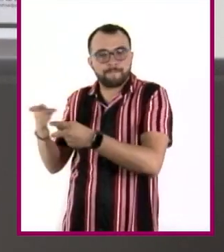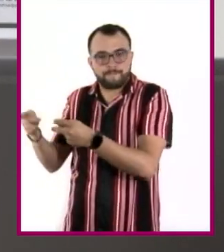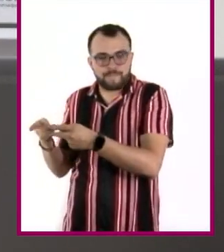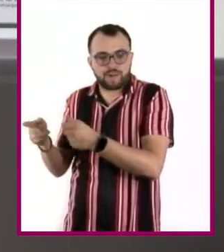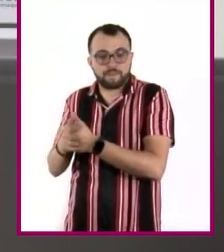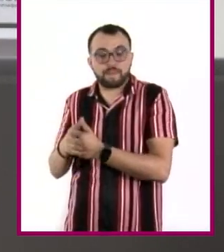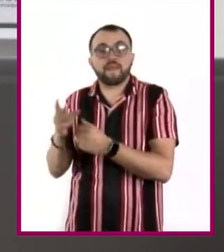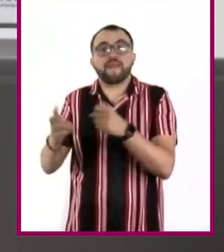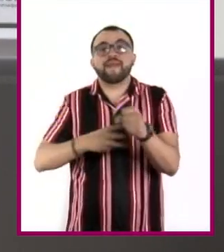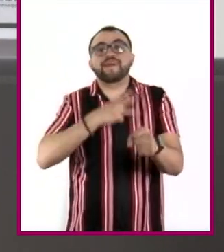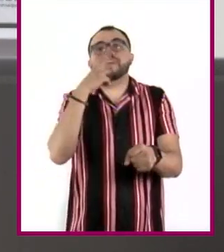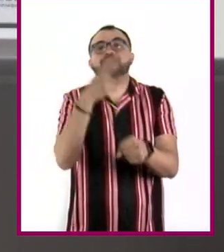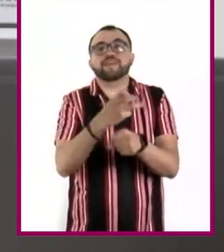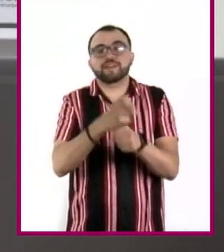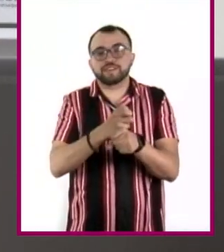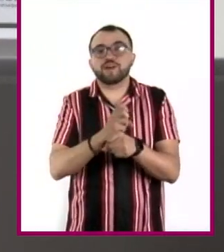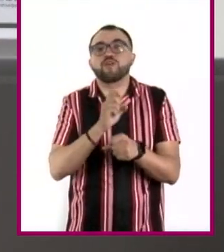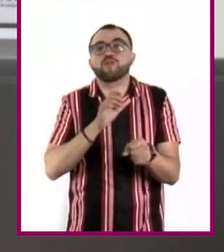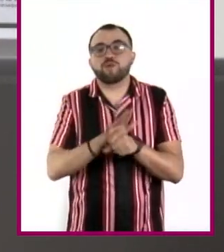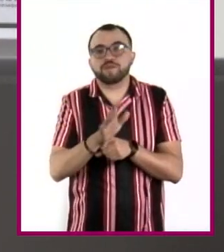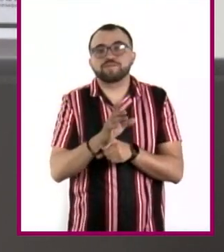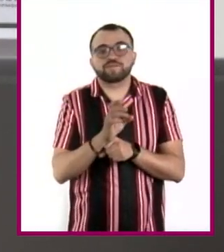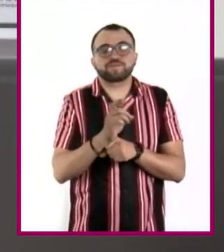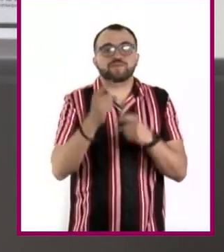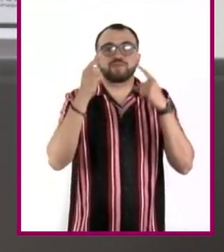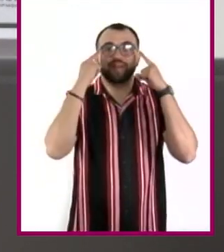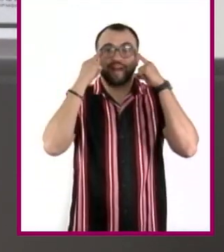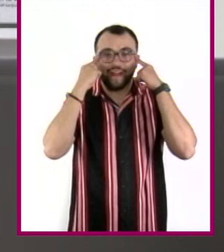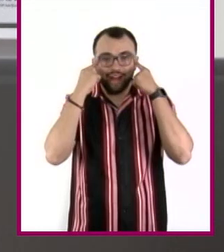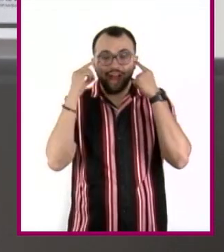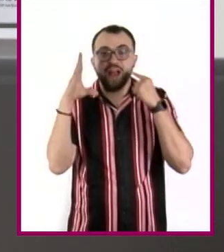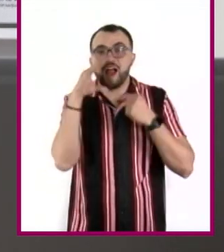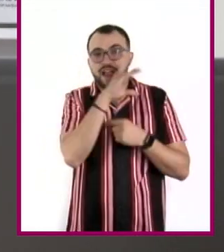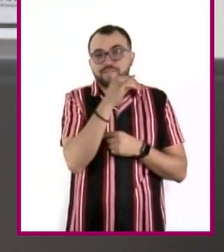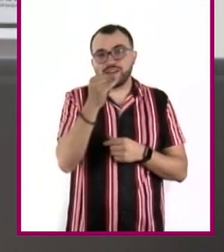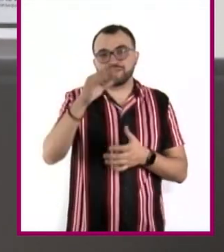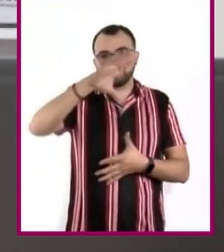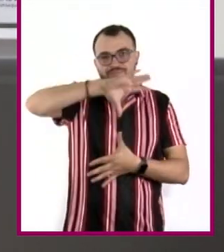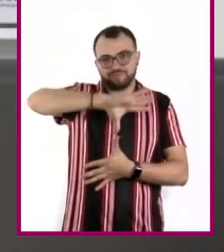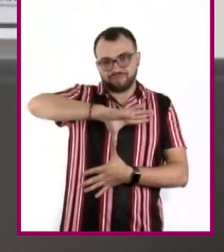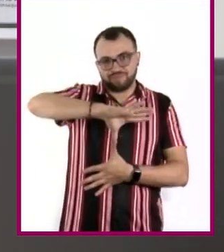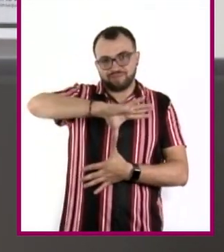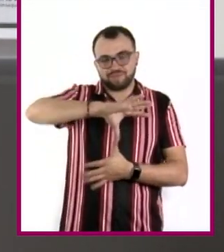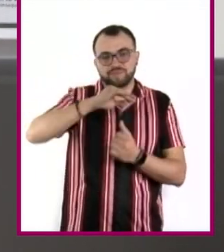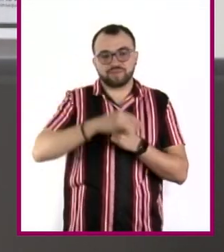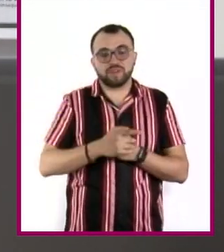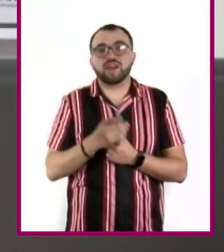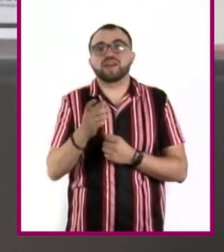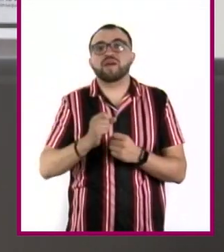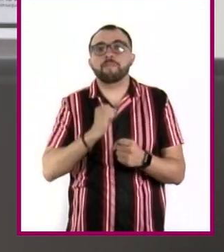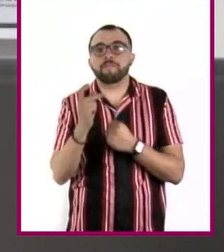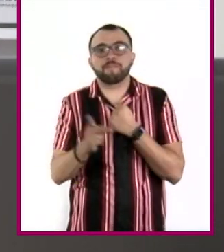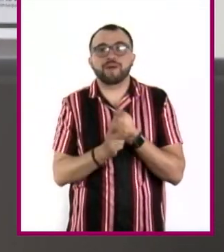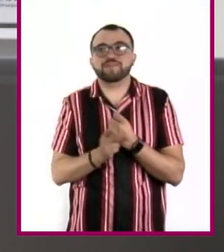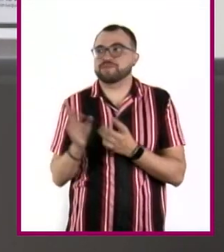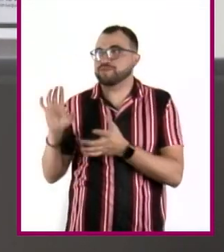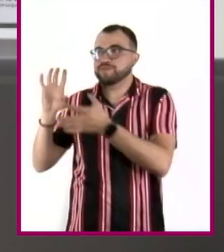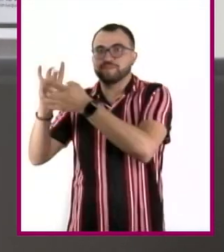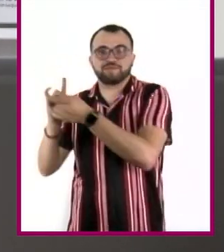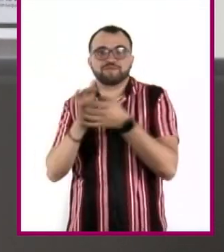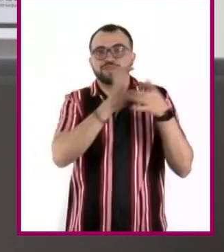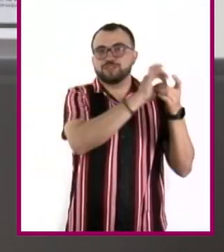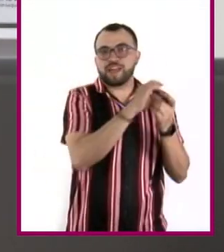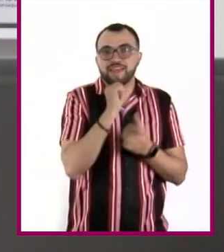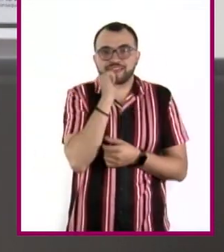países del tercer mundo, principalmente de Asia, África y América, que eran aquellos países que no se habían alineado con ninguno de los dos